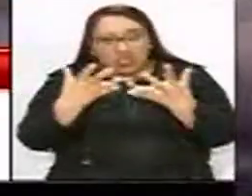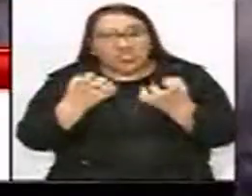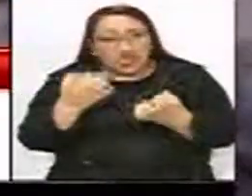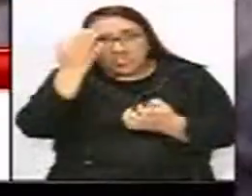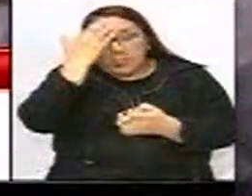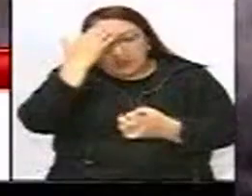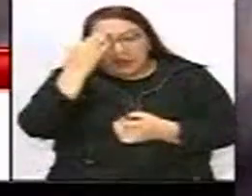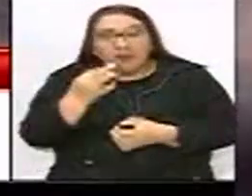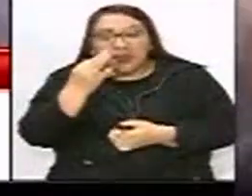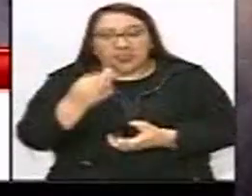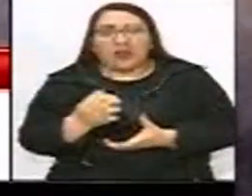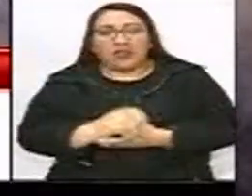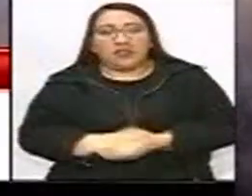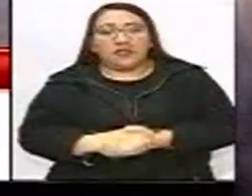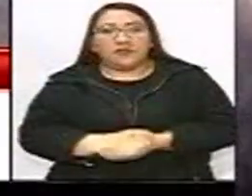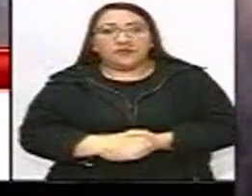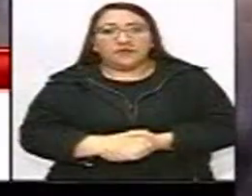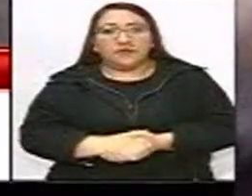exactamente